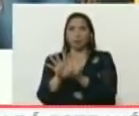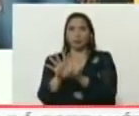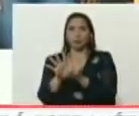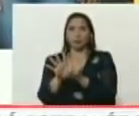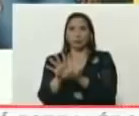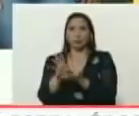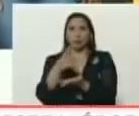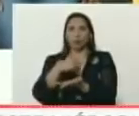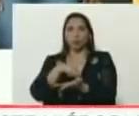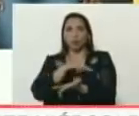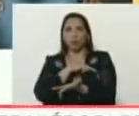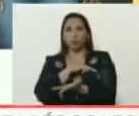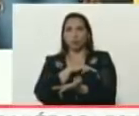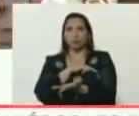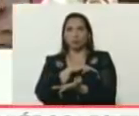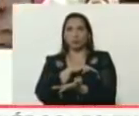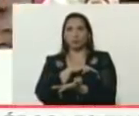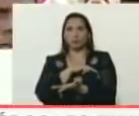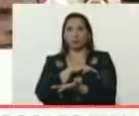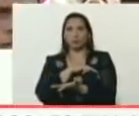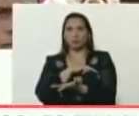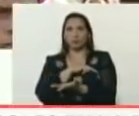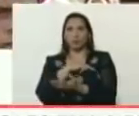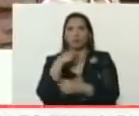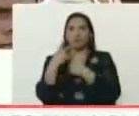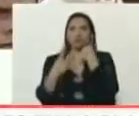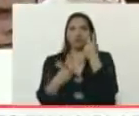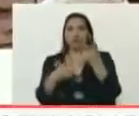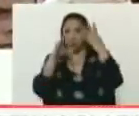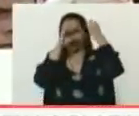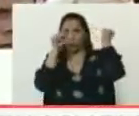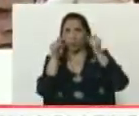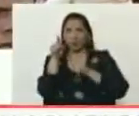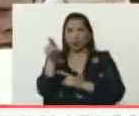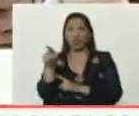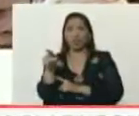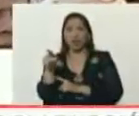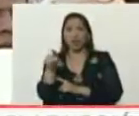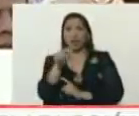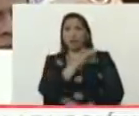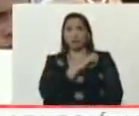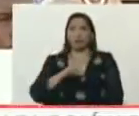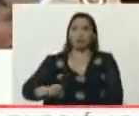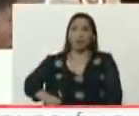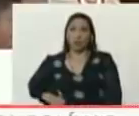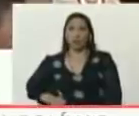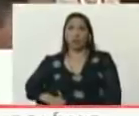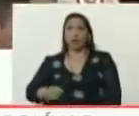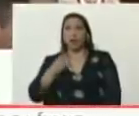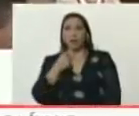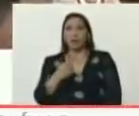a nuestra delegación diplomática de allá. Les dije que venía a Brasil.